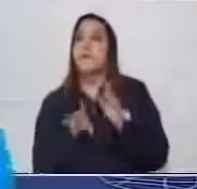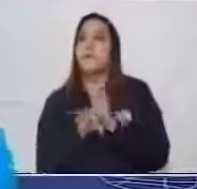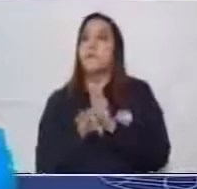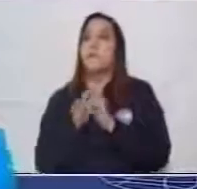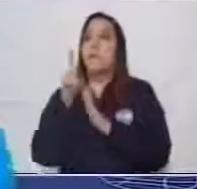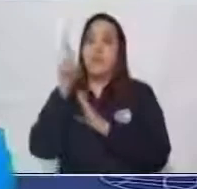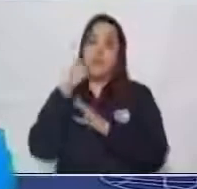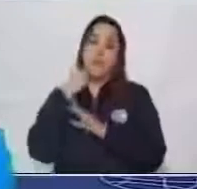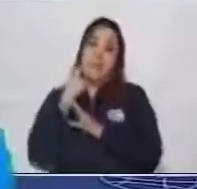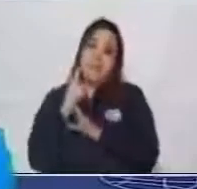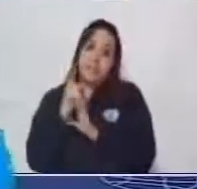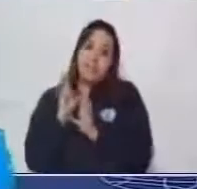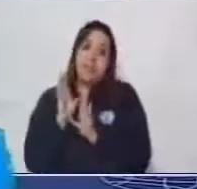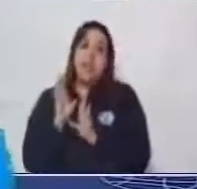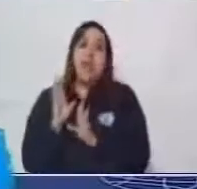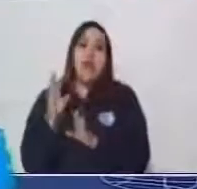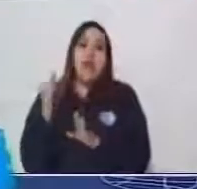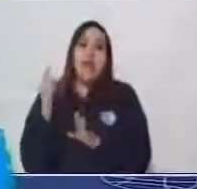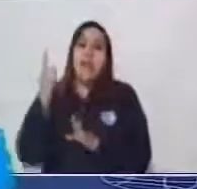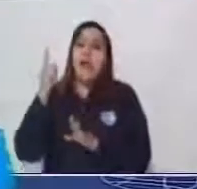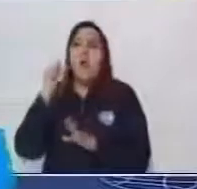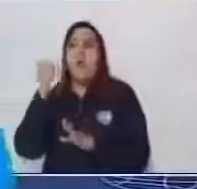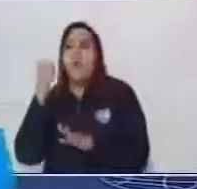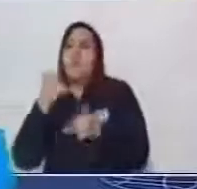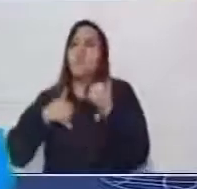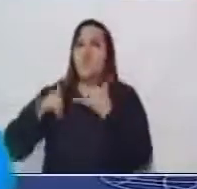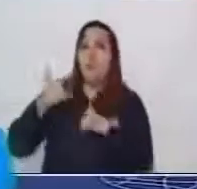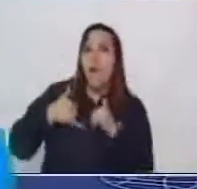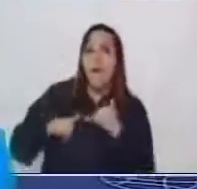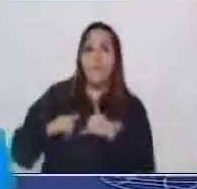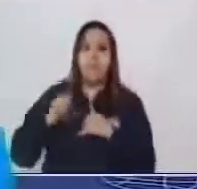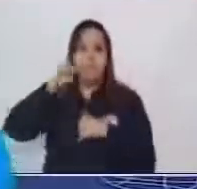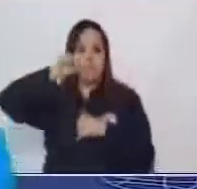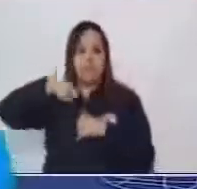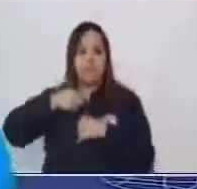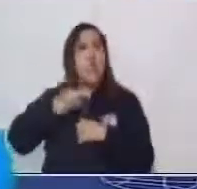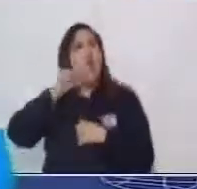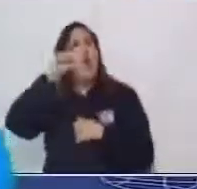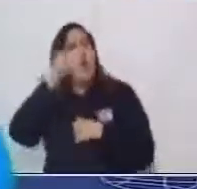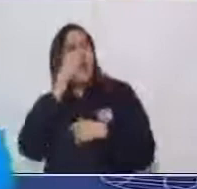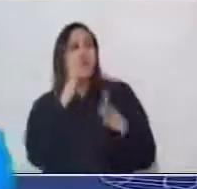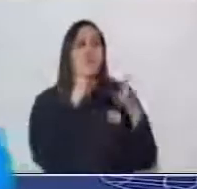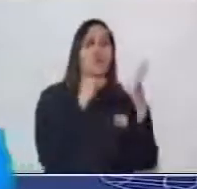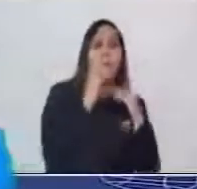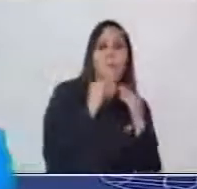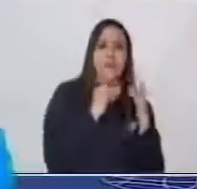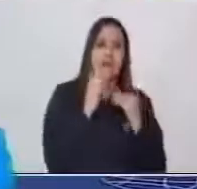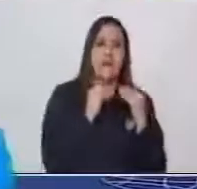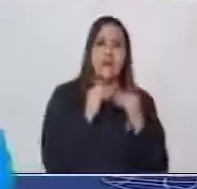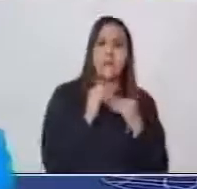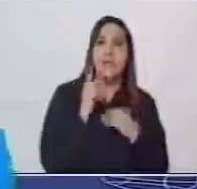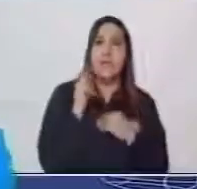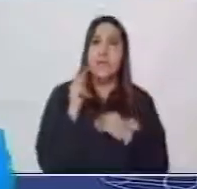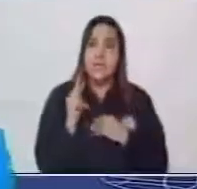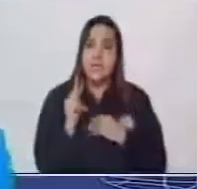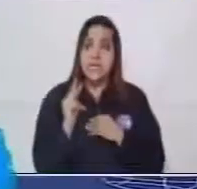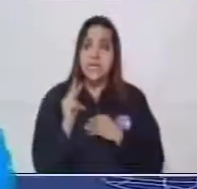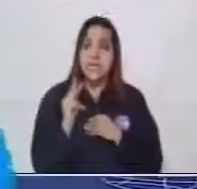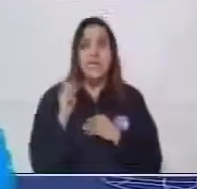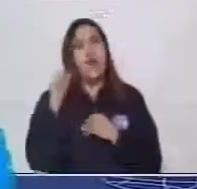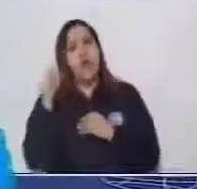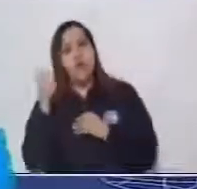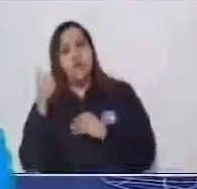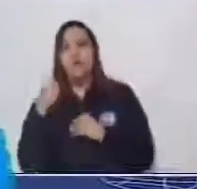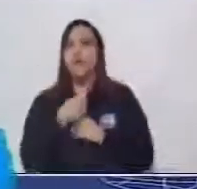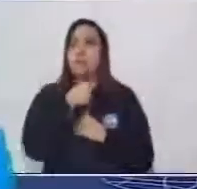jugaban, otros conversaban y el resto cantaba. Si te das cuenta, se parece también un poco